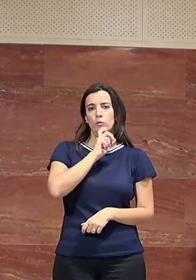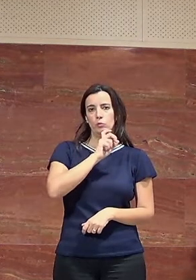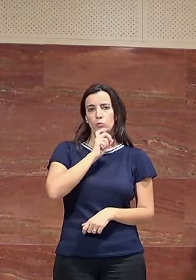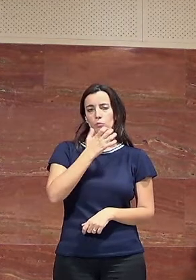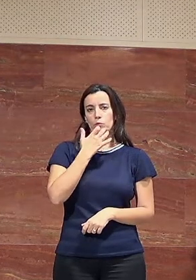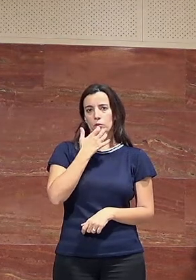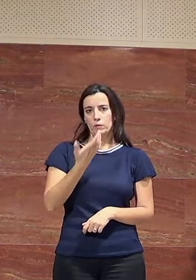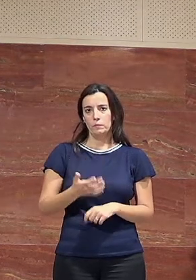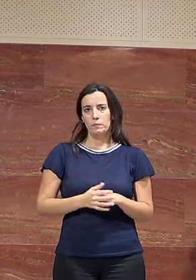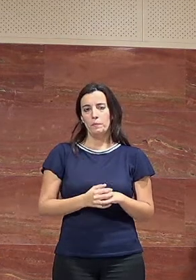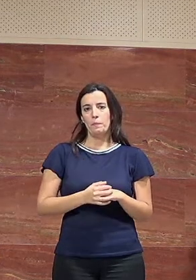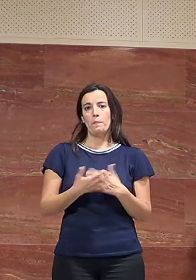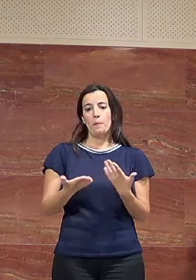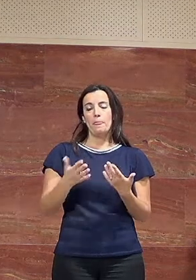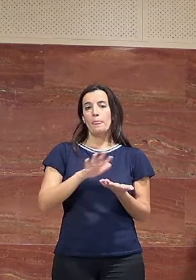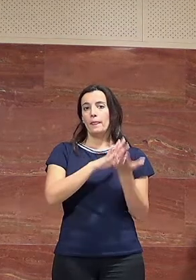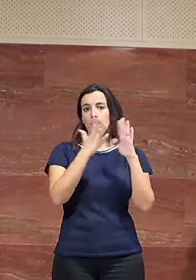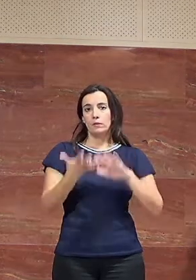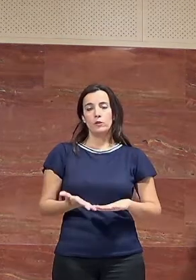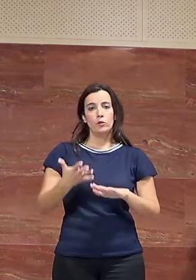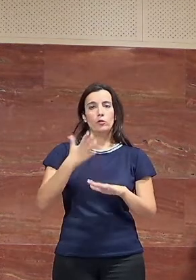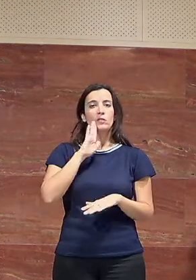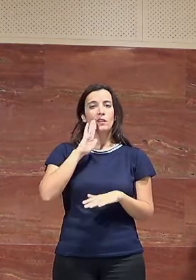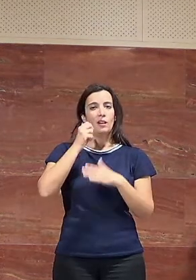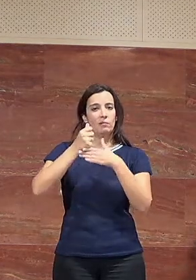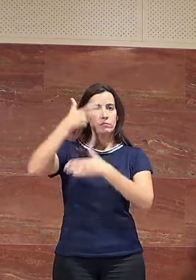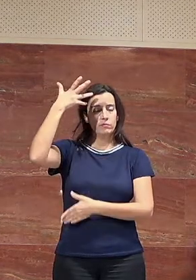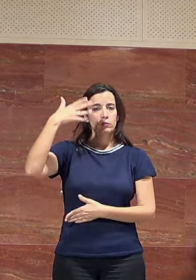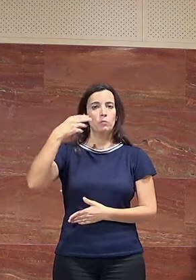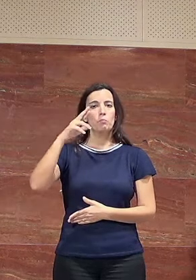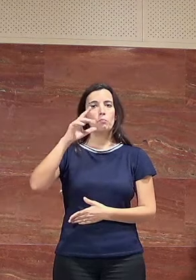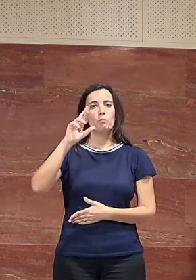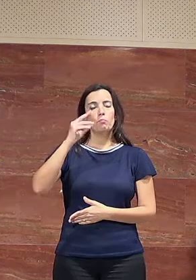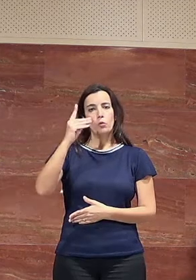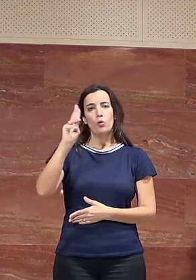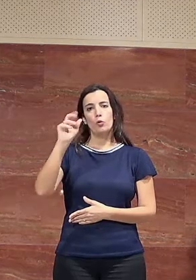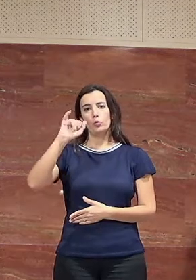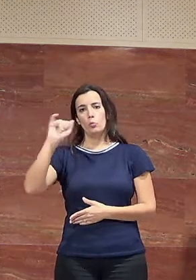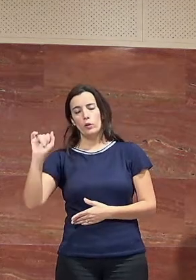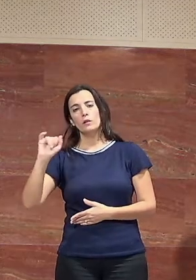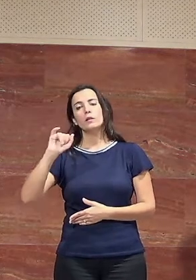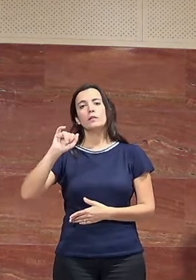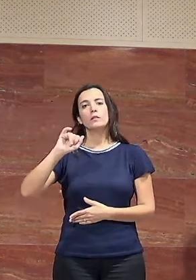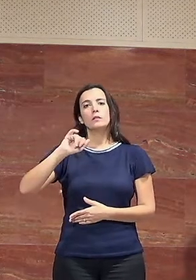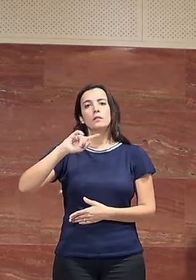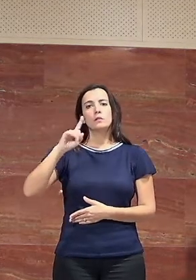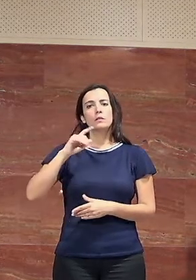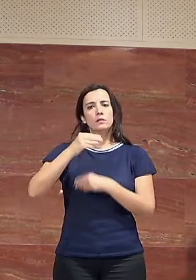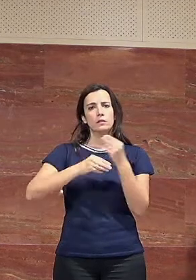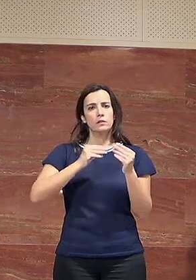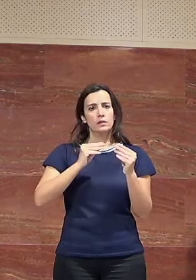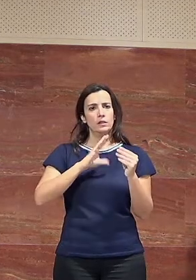En un principio, esta transformación de Times Square y de Broadway en Times Square la plantean con carácter temporal, hacen